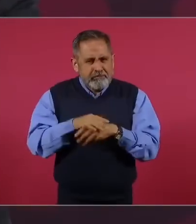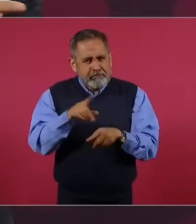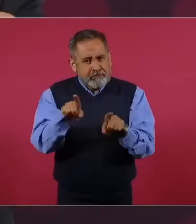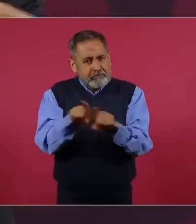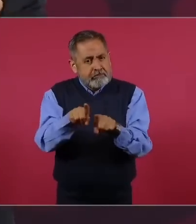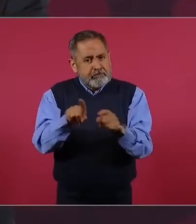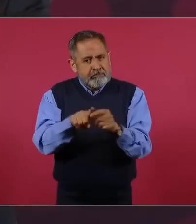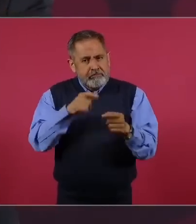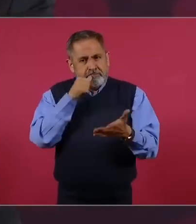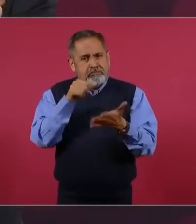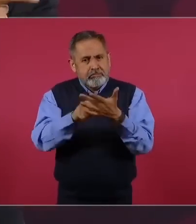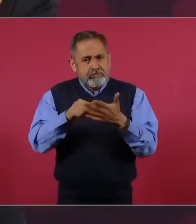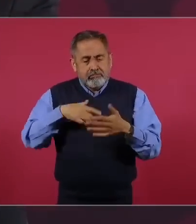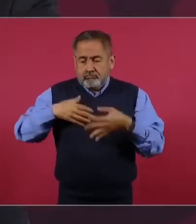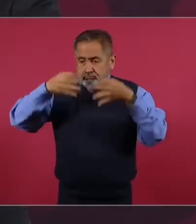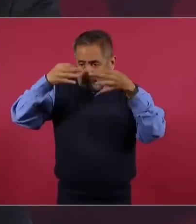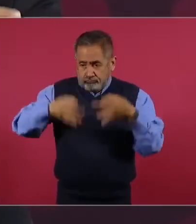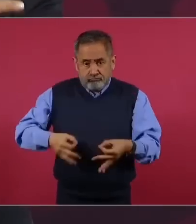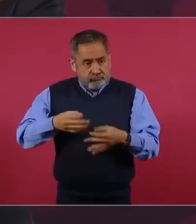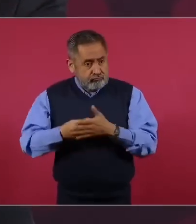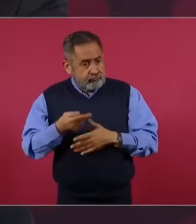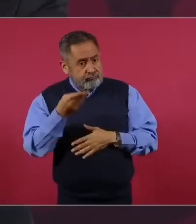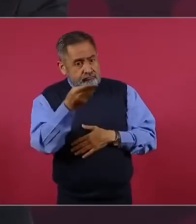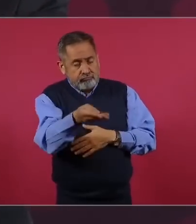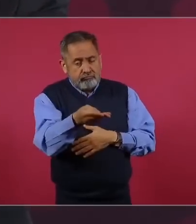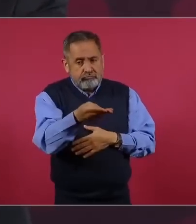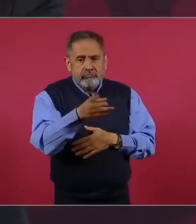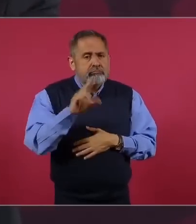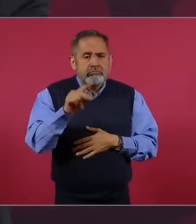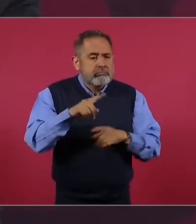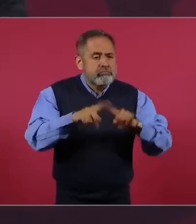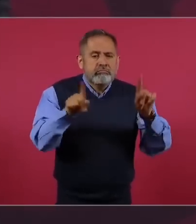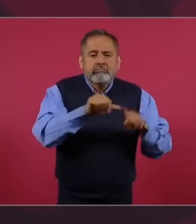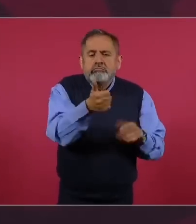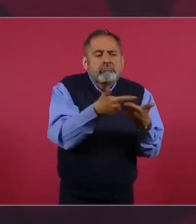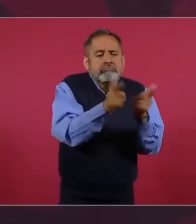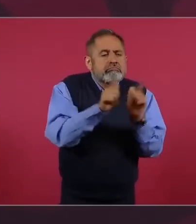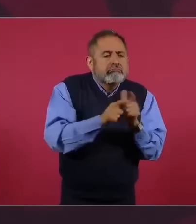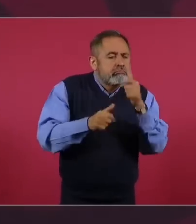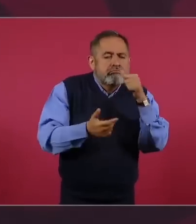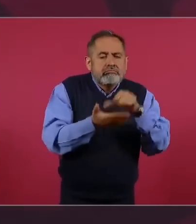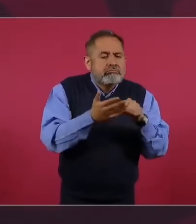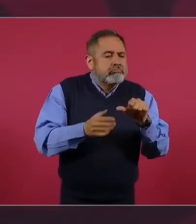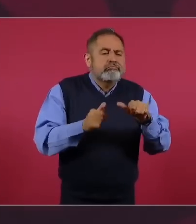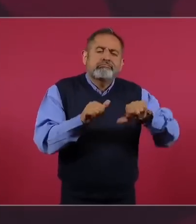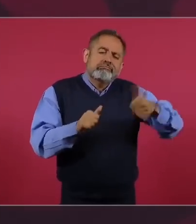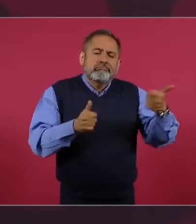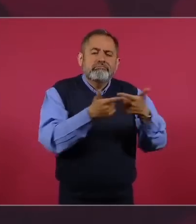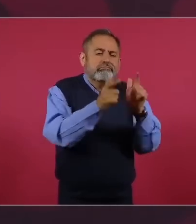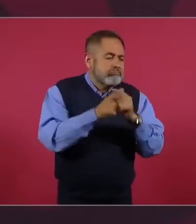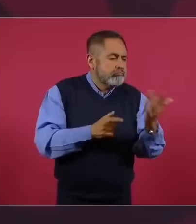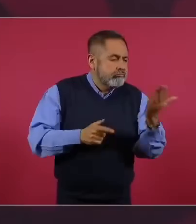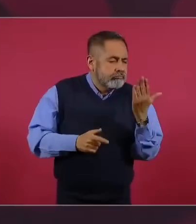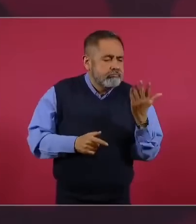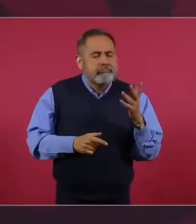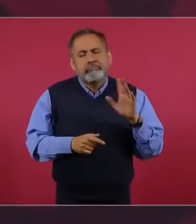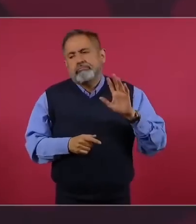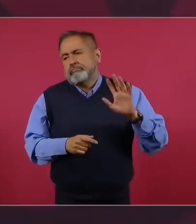la carta ya oficial, que no, es de un grupo. Ya lo que